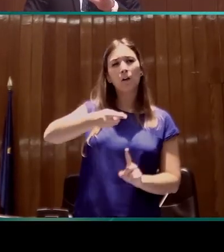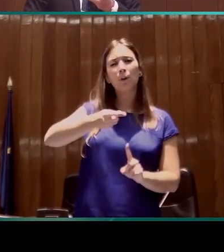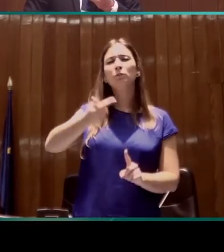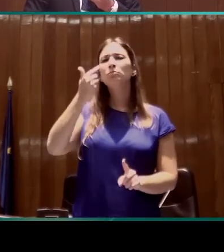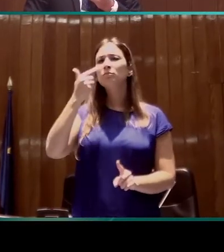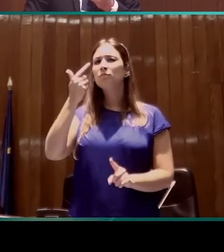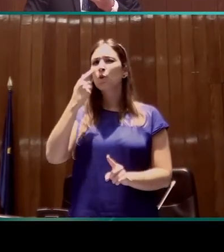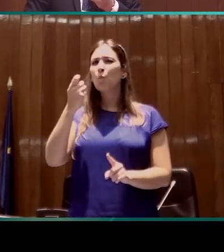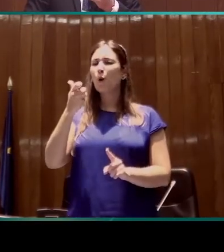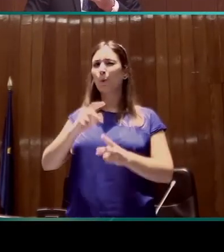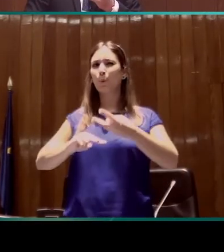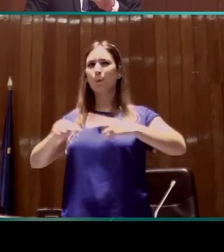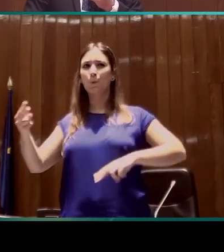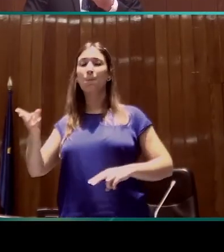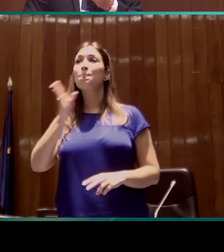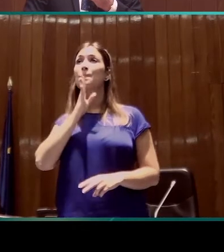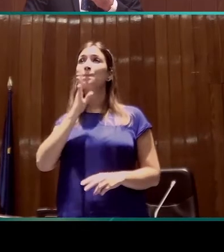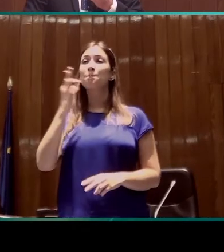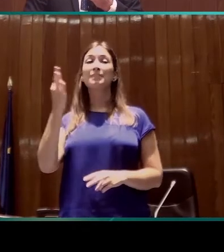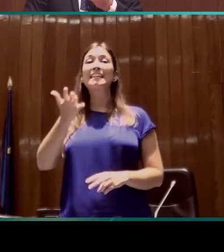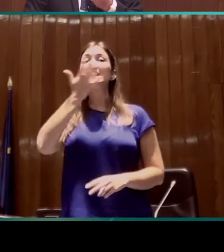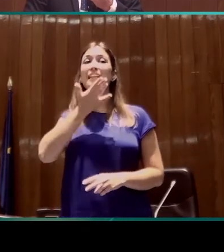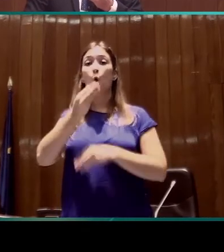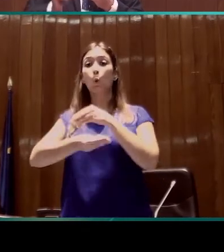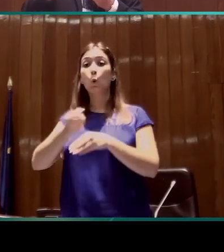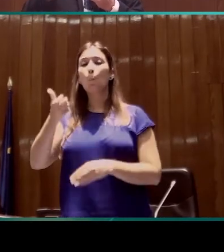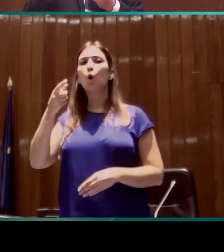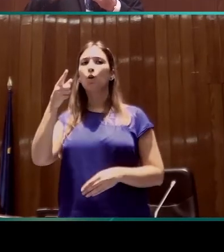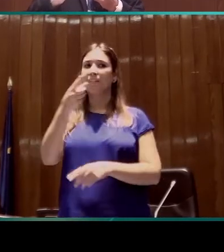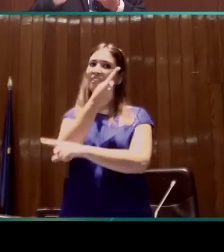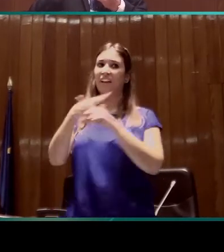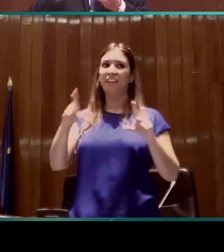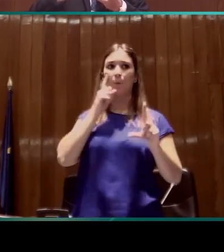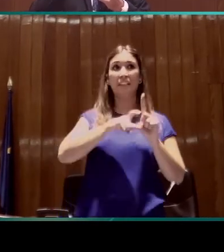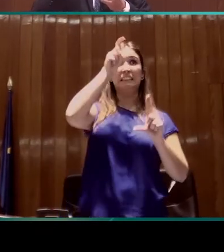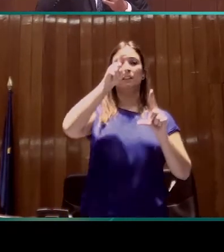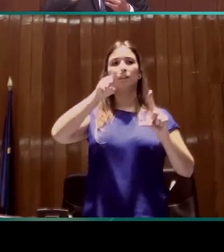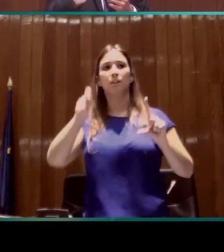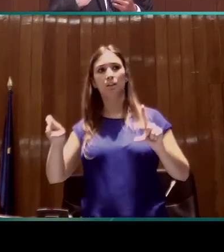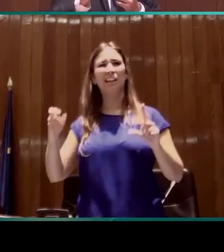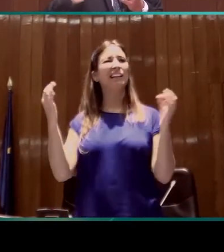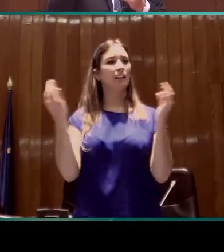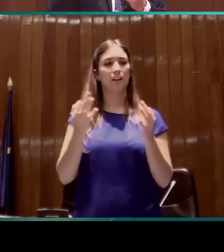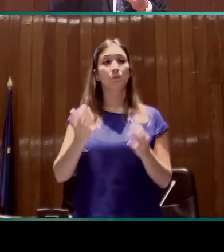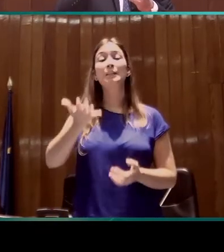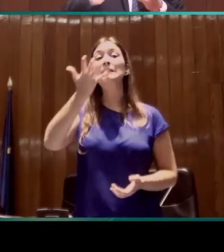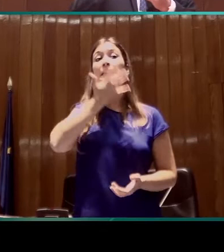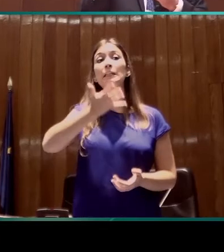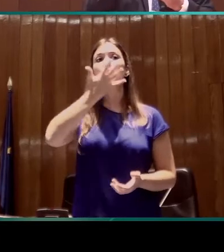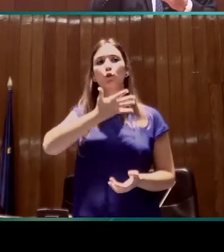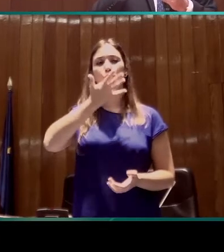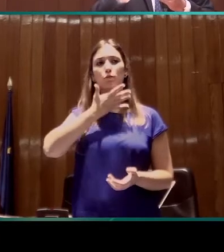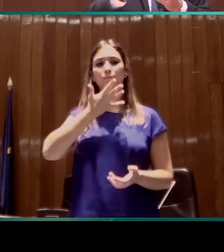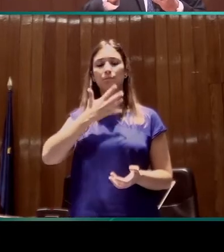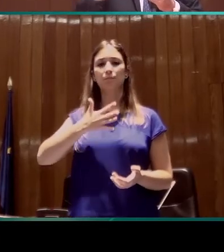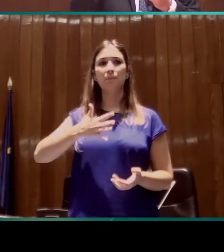un efecto inhibitorio de la localización en los signos de baja frecuencia. ¿Qué quiere decir esto? Quiere decir que aquellos signos que se